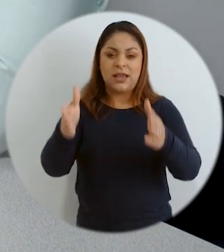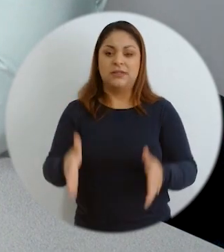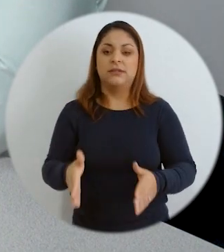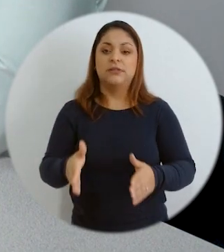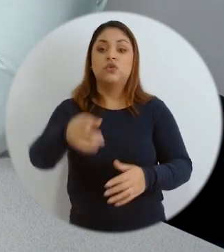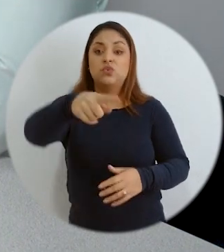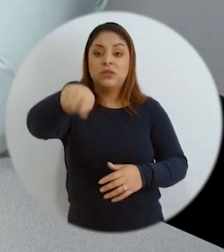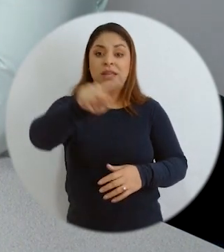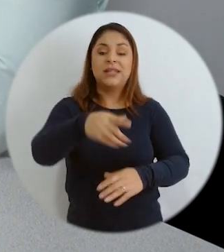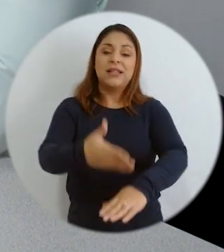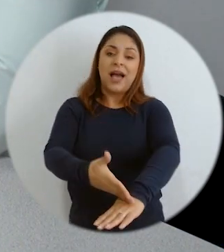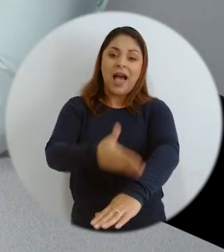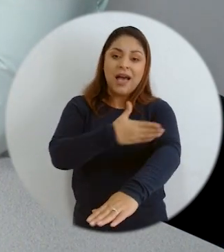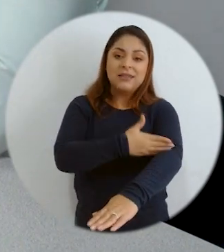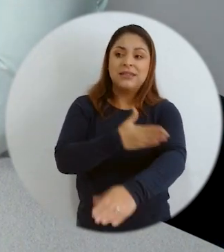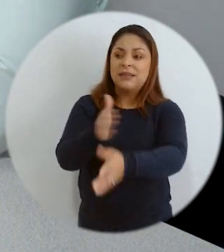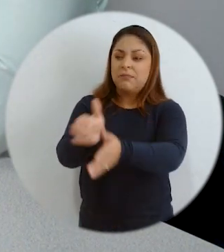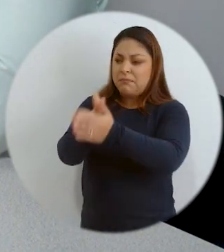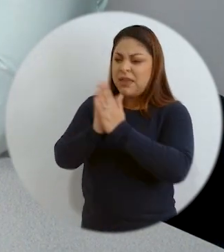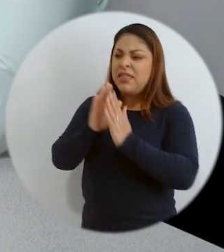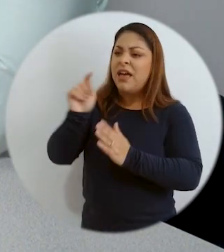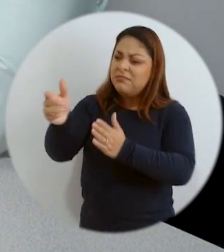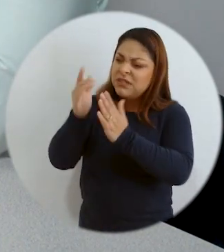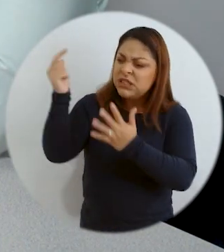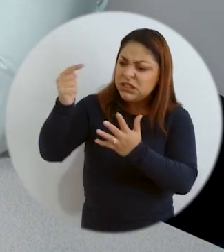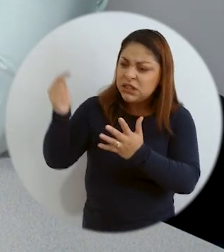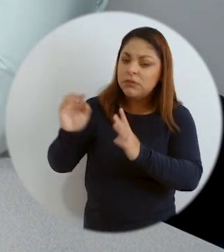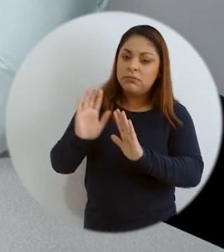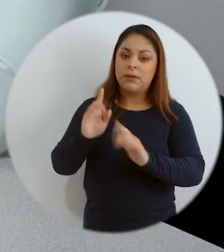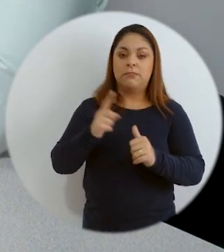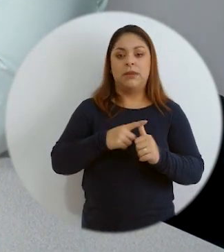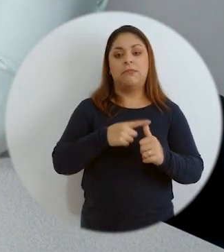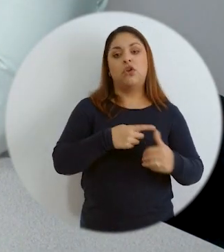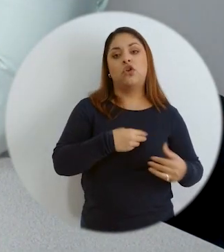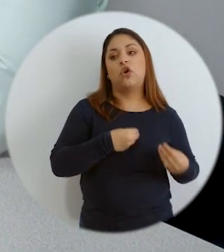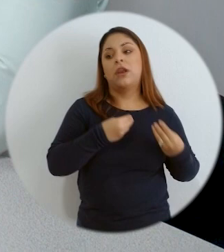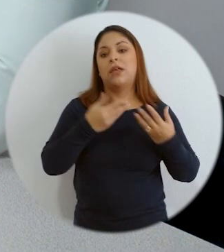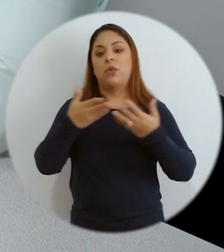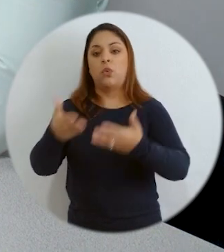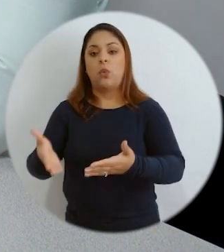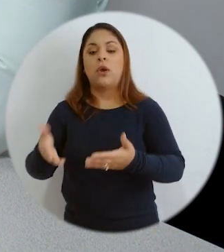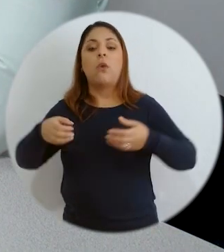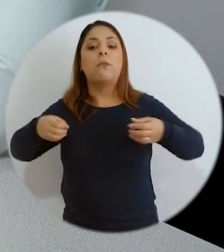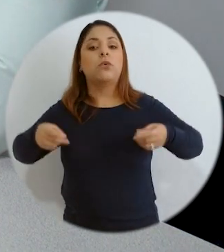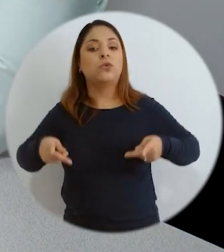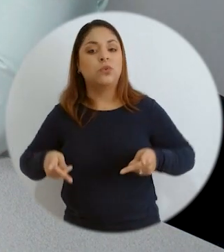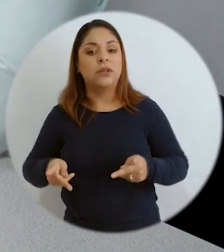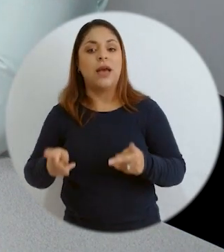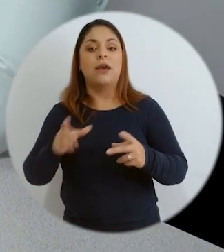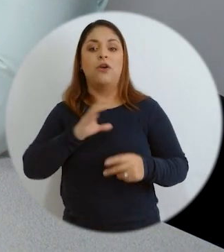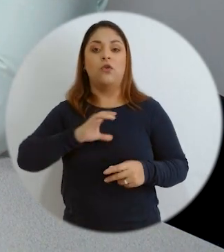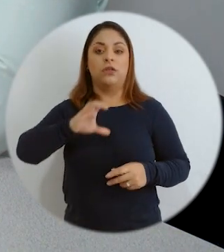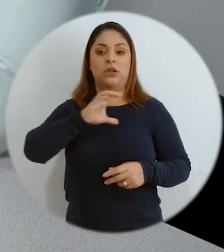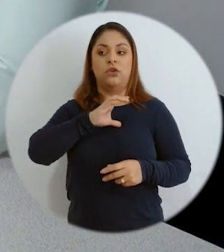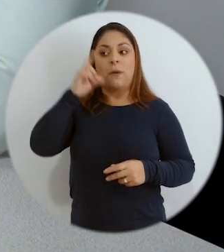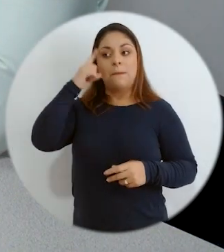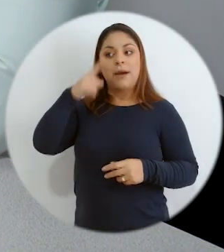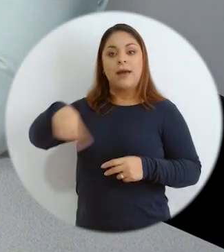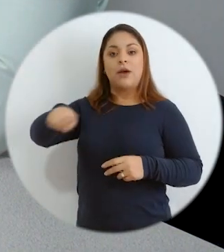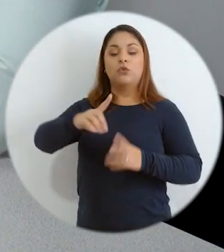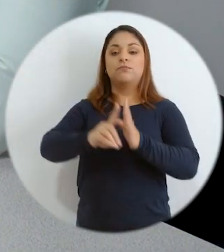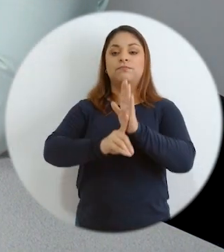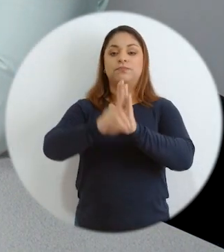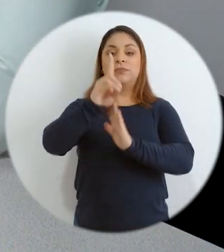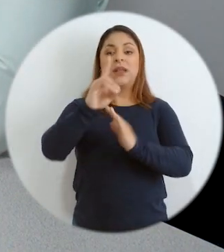costarricense. Antes de pedirle a un chico, tenemos que proveerle el conjunto de condiciones de desarrollo personal en todas las áreas que